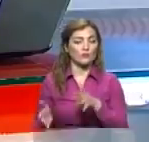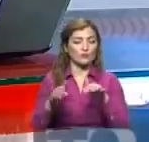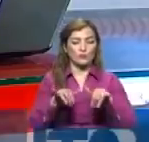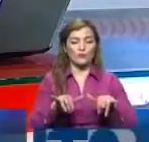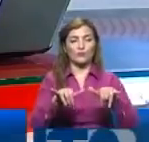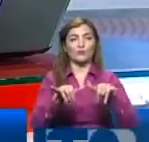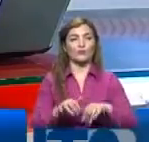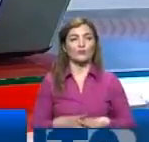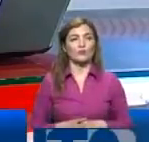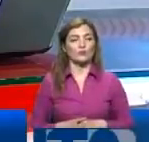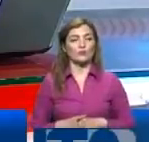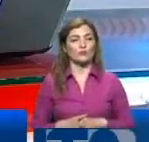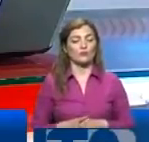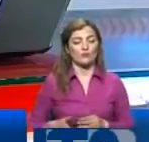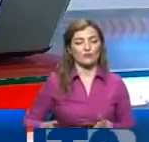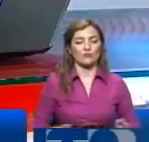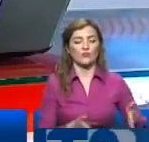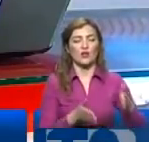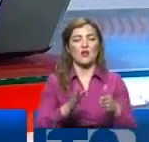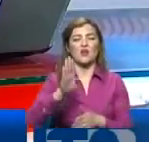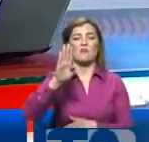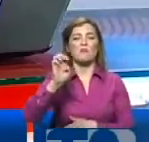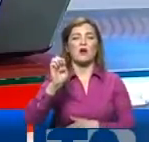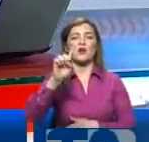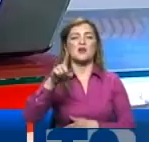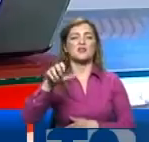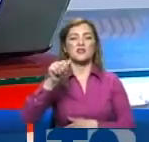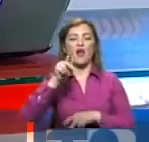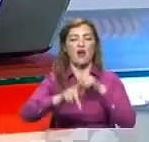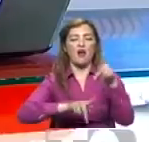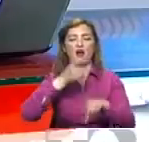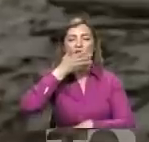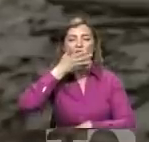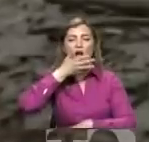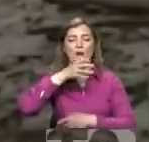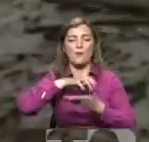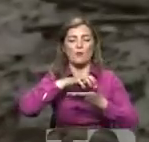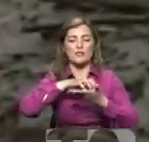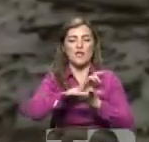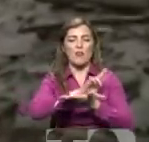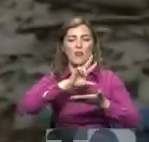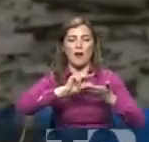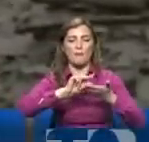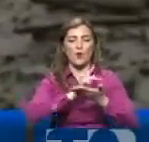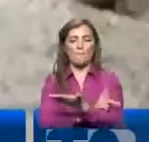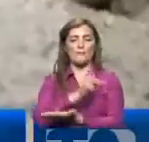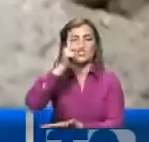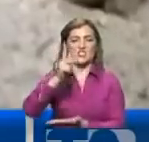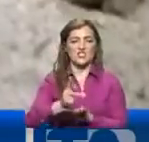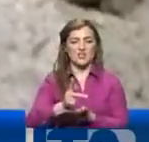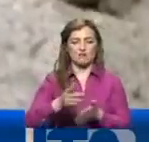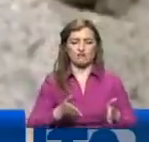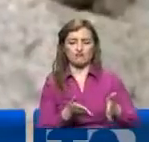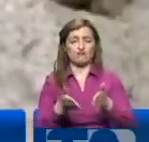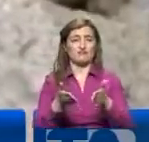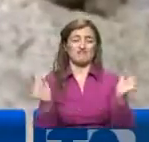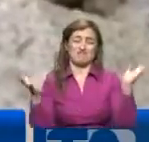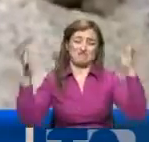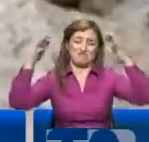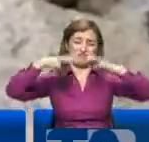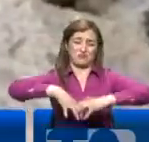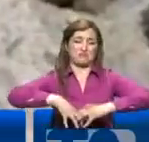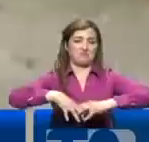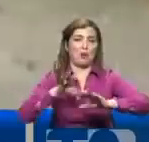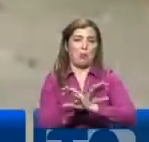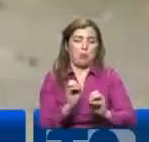Continúa cerrada la vía Baeza-Papayacta entre las provincias de Napo y Pichincha. El camino desapareció por